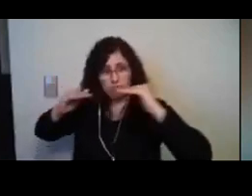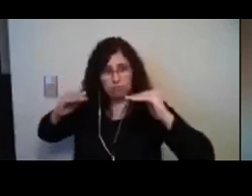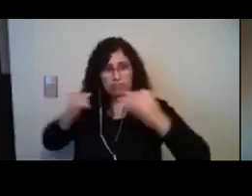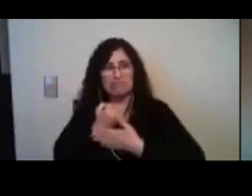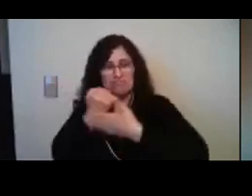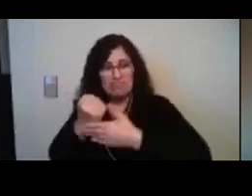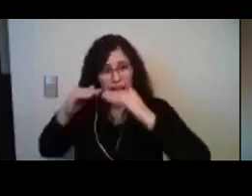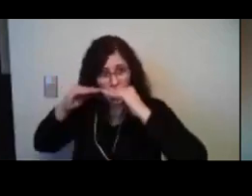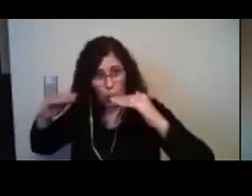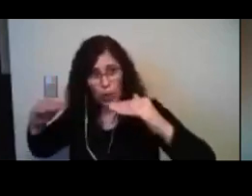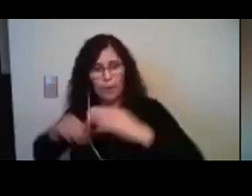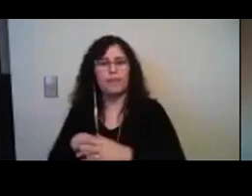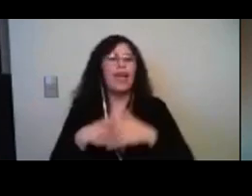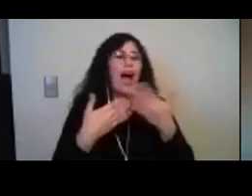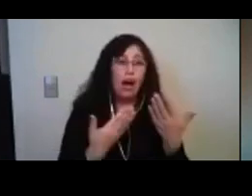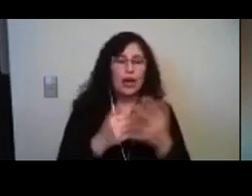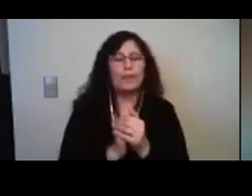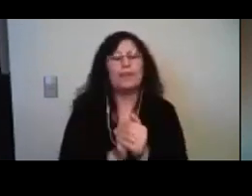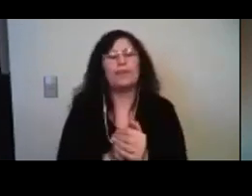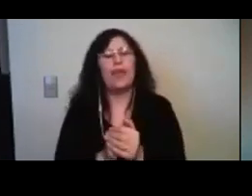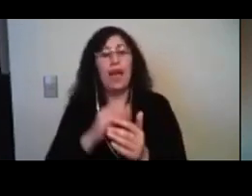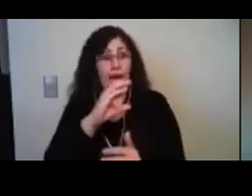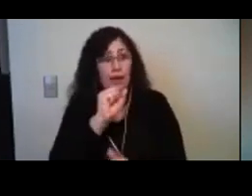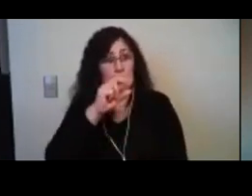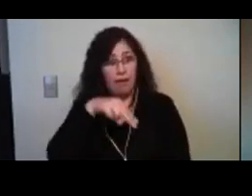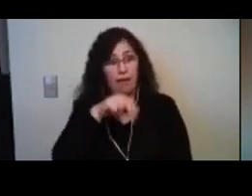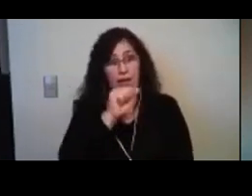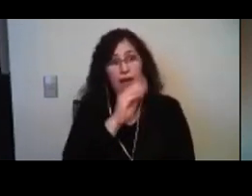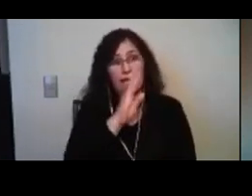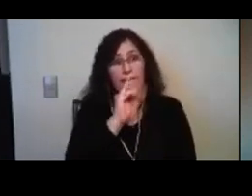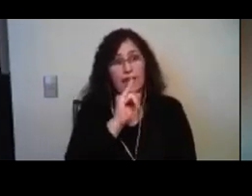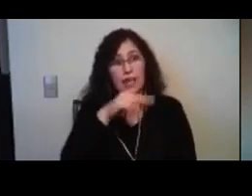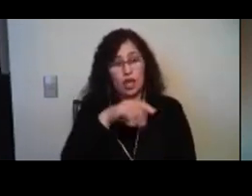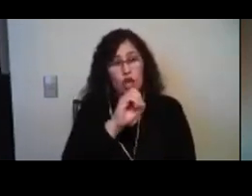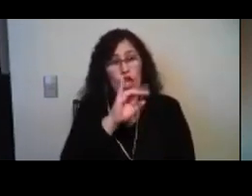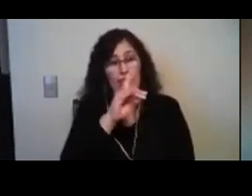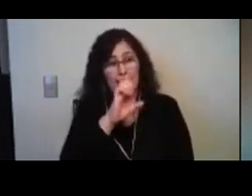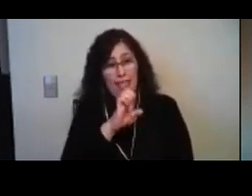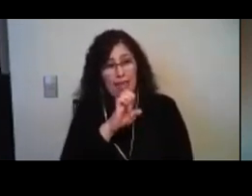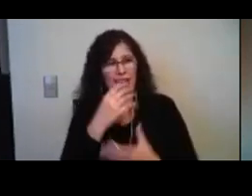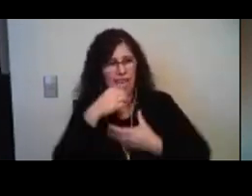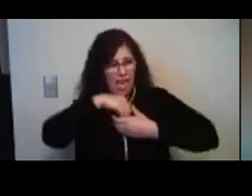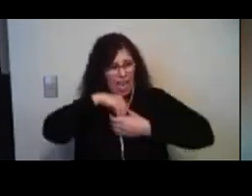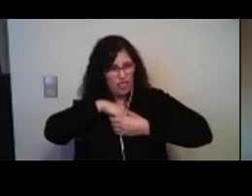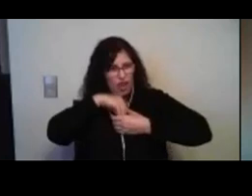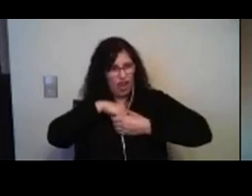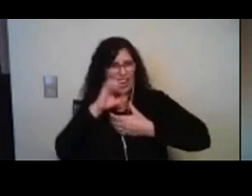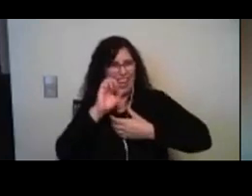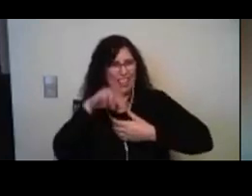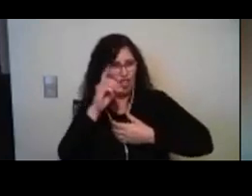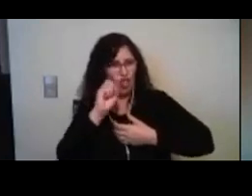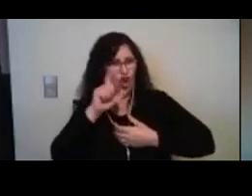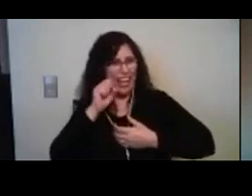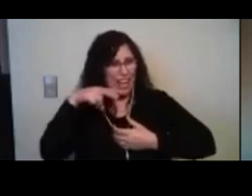el sistema de cannabinoide endógeno no produce un neurotransmisor, ¿ya? Porque un neurotransmisor,